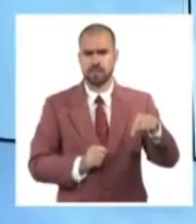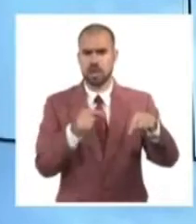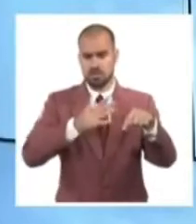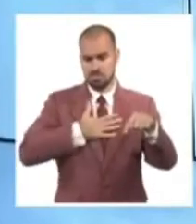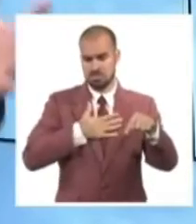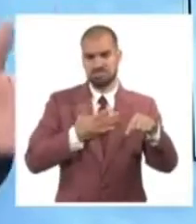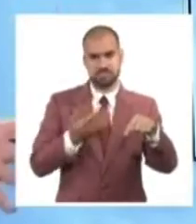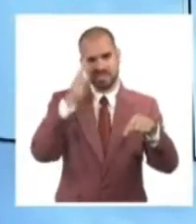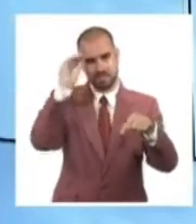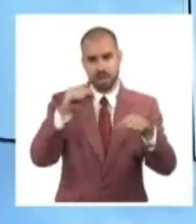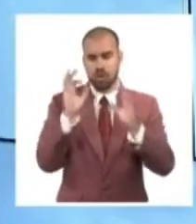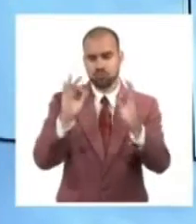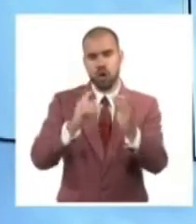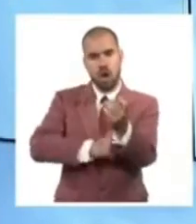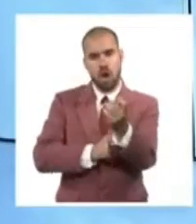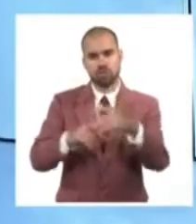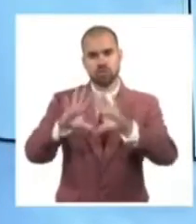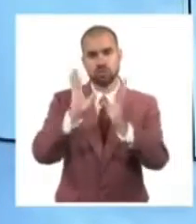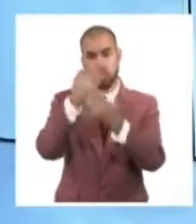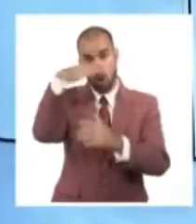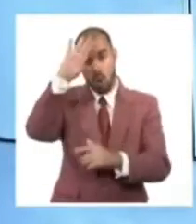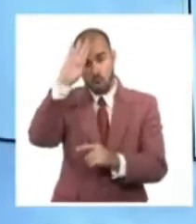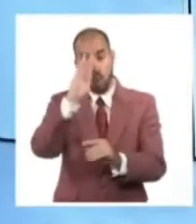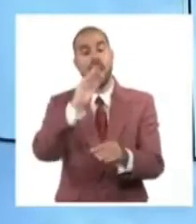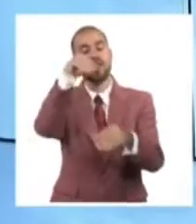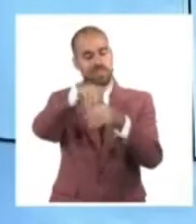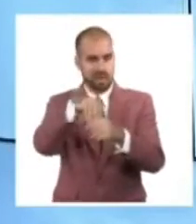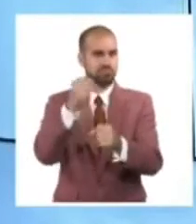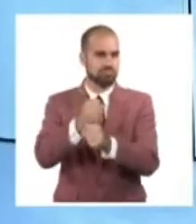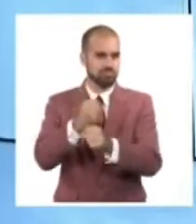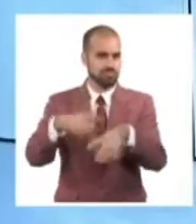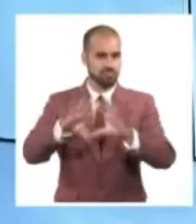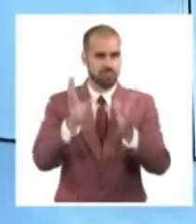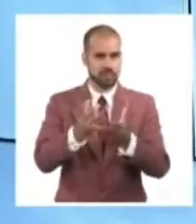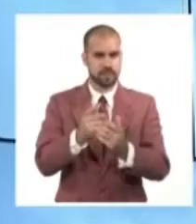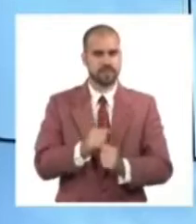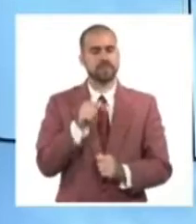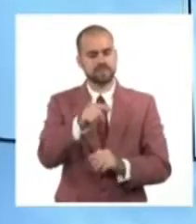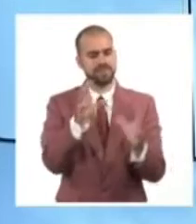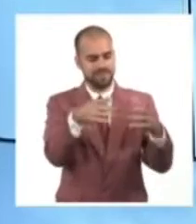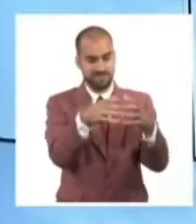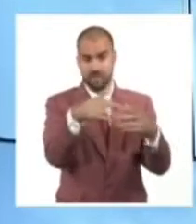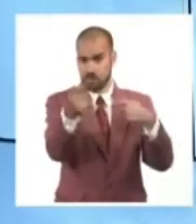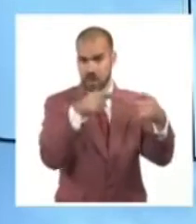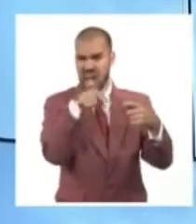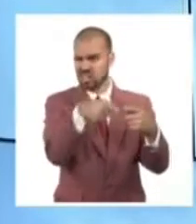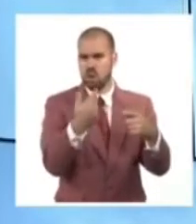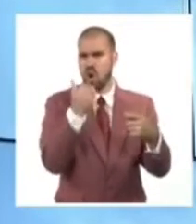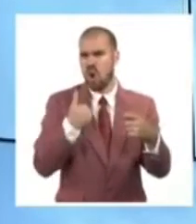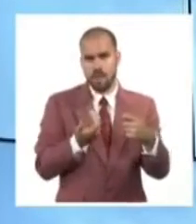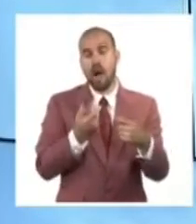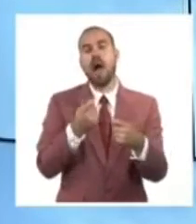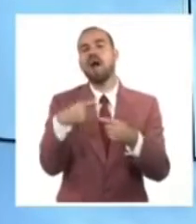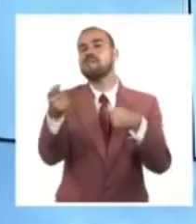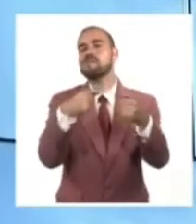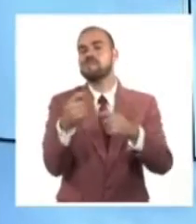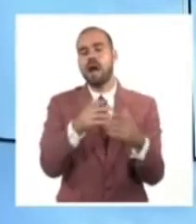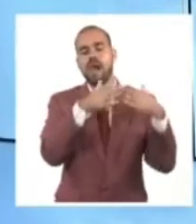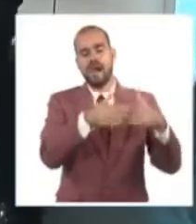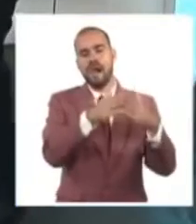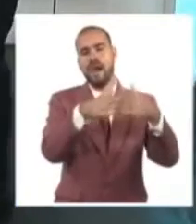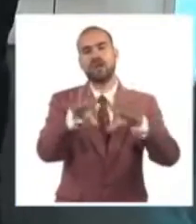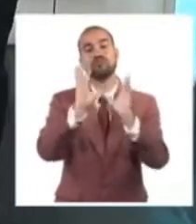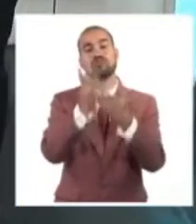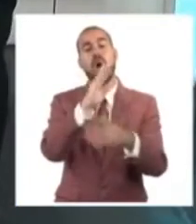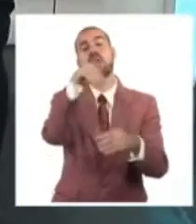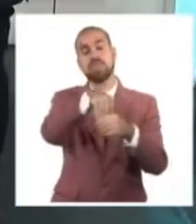vida, de la cotidianidad y de la vida económica de la nación. Esta Sociedad de Derecho Mercantil tiene una sección de Derecho Marítimo, por ejemplo, por toda la actividad marítimo-portuaria que desarrolla la